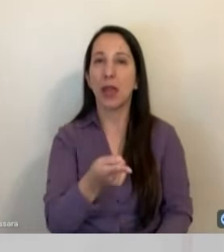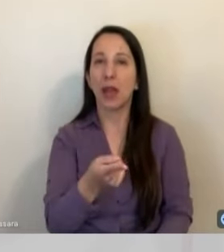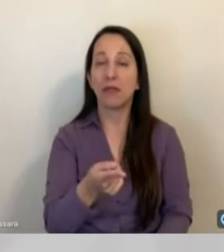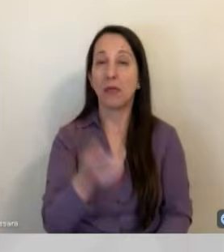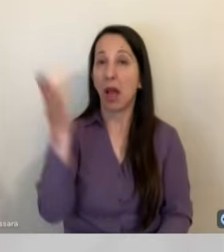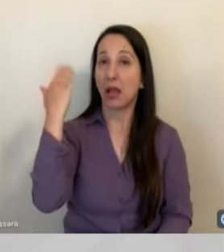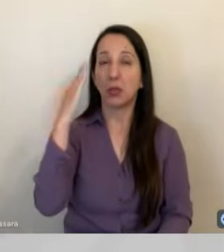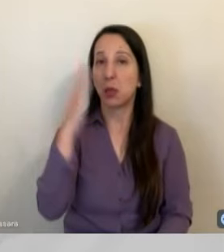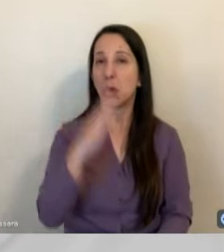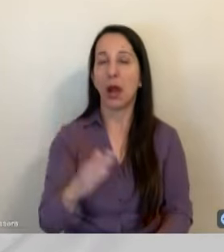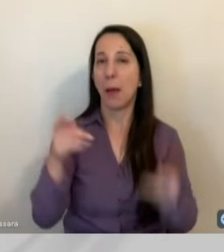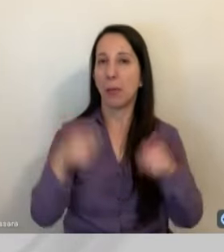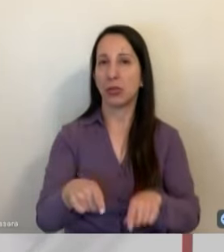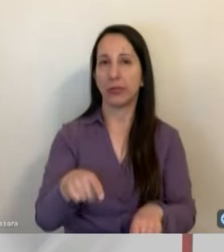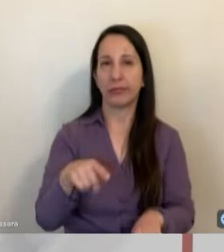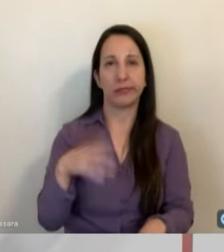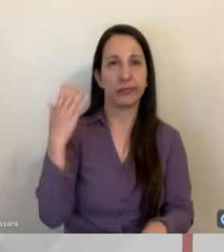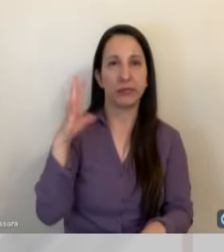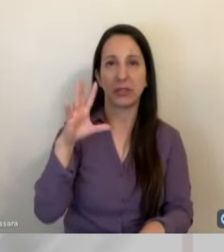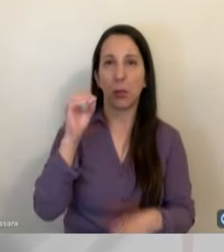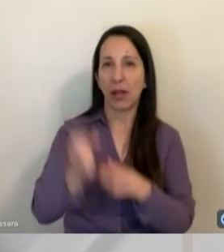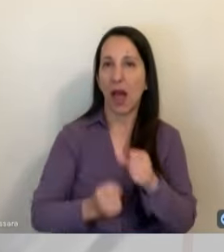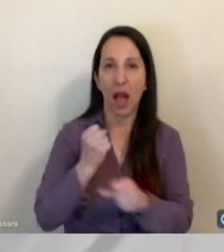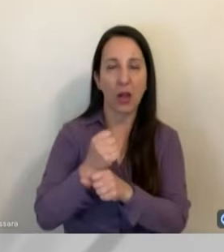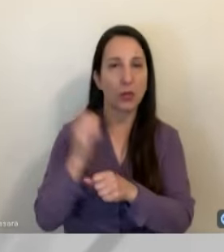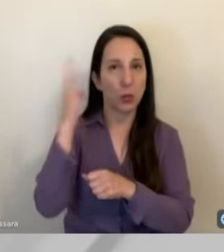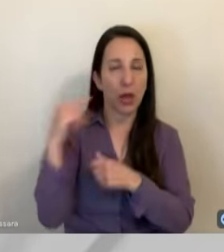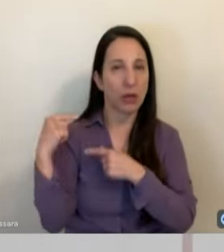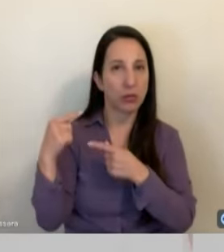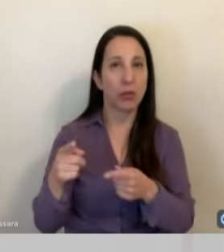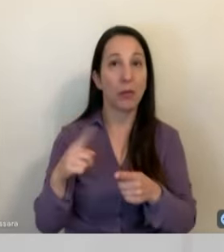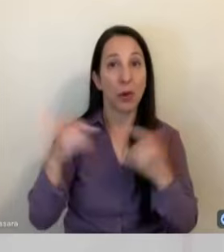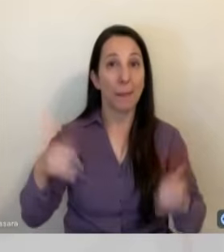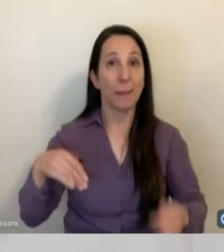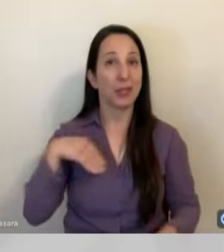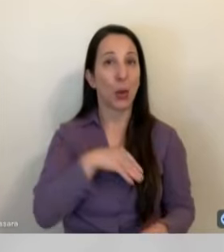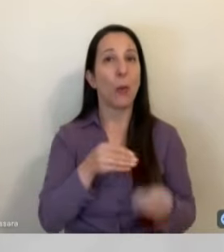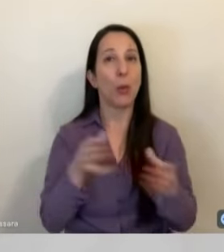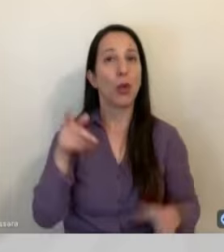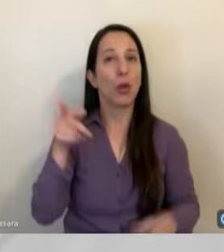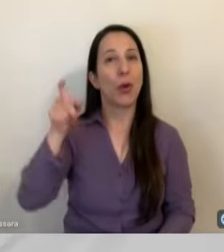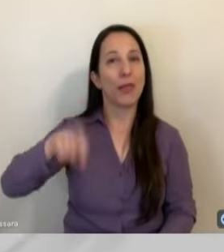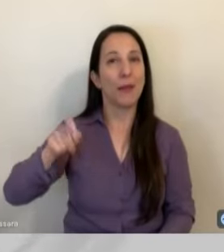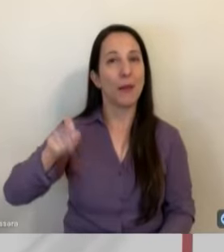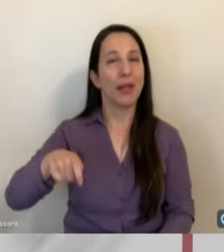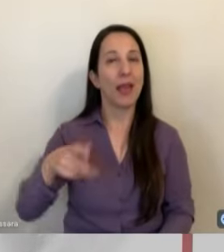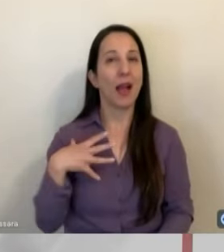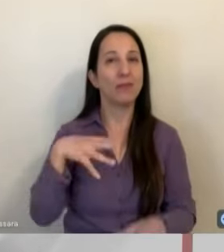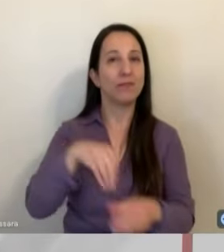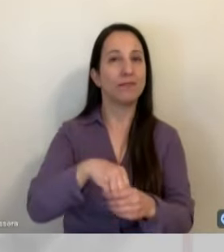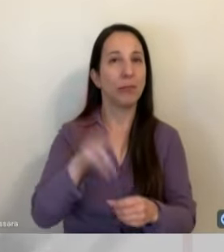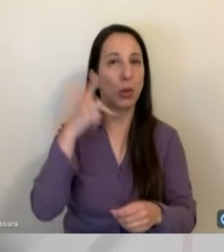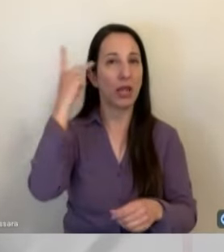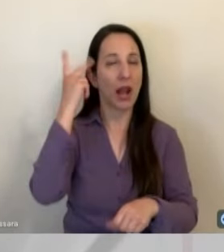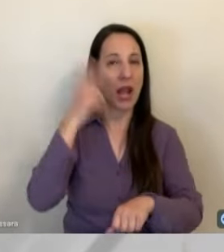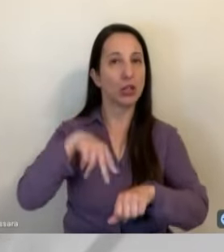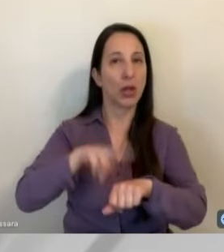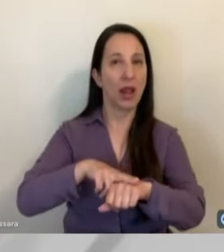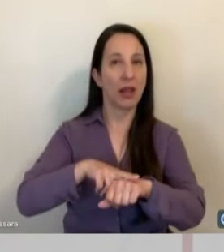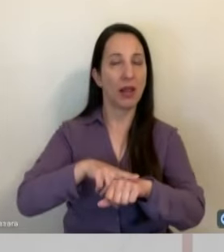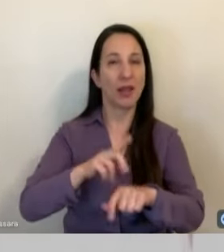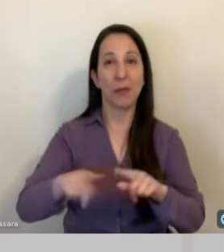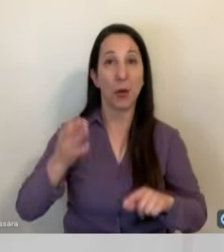últimos 40, 50 años que el Ministerio Público tuviera una actuación o fuera un actor en la política nacional, pero lo fue.